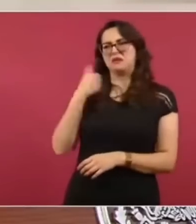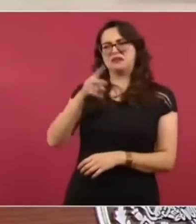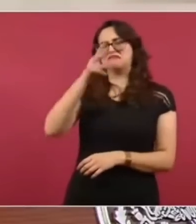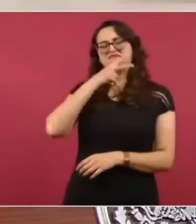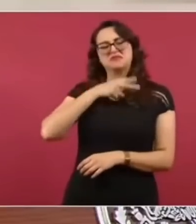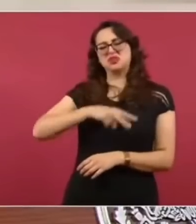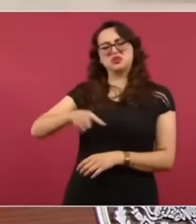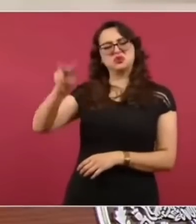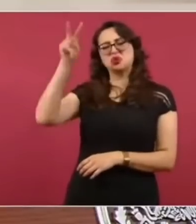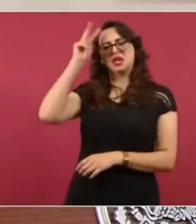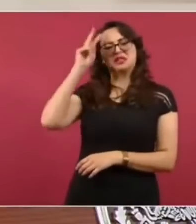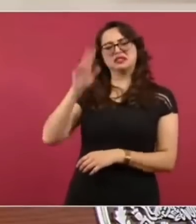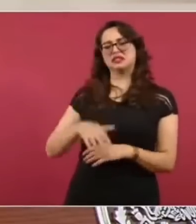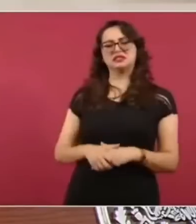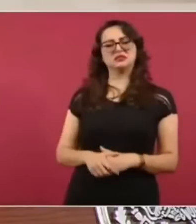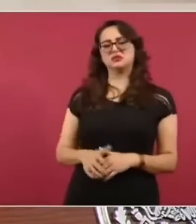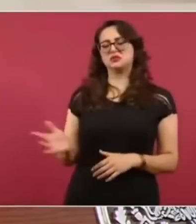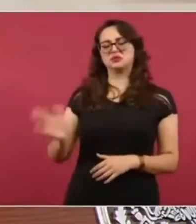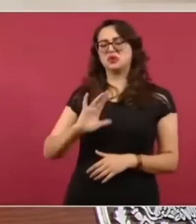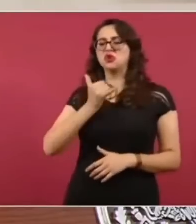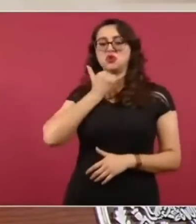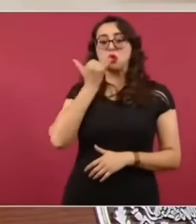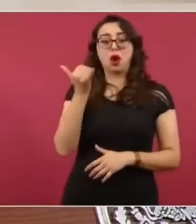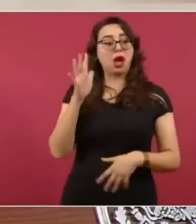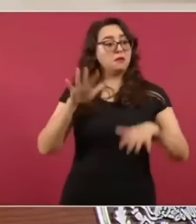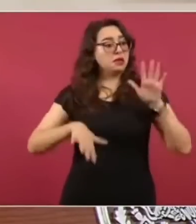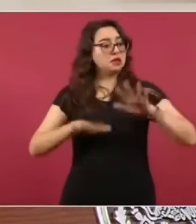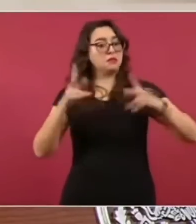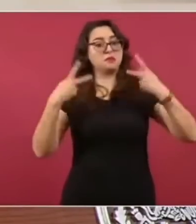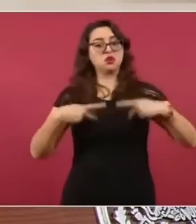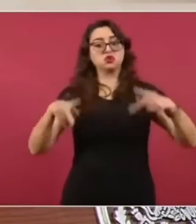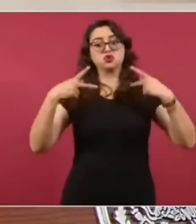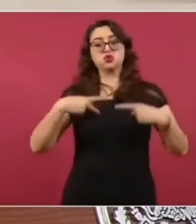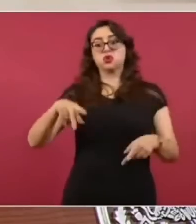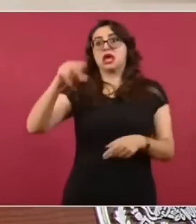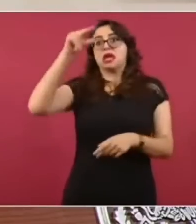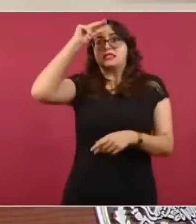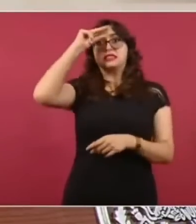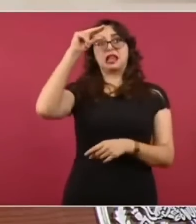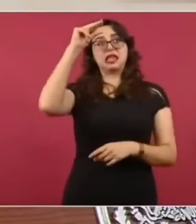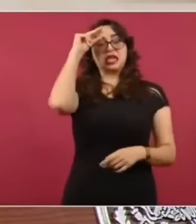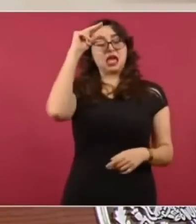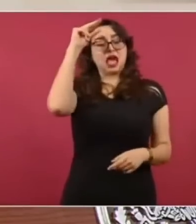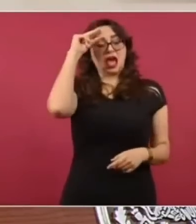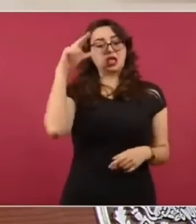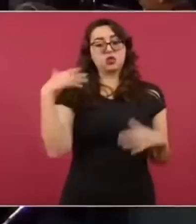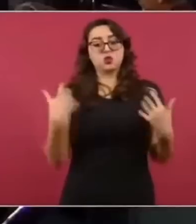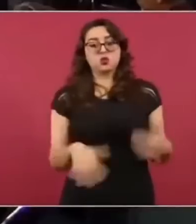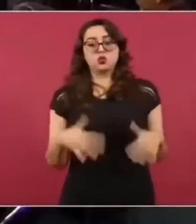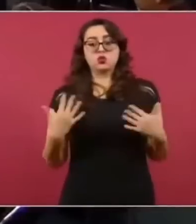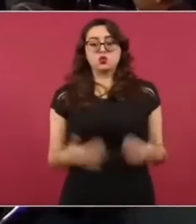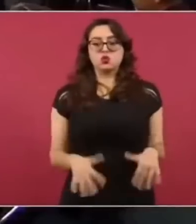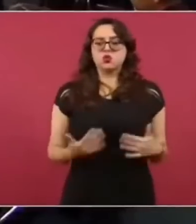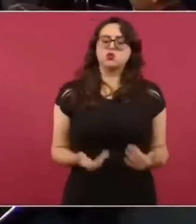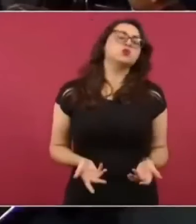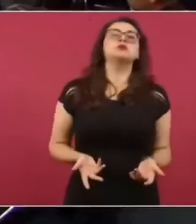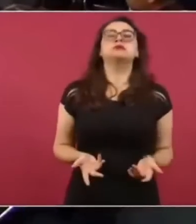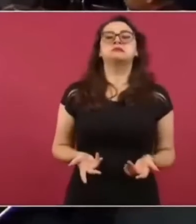Hasta los intelectuales más famosos, ¿no? Bueno, han llegado aquí a decir que el pueblo no